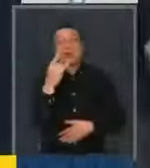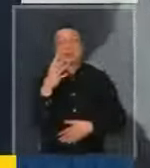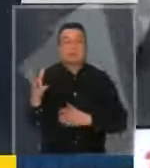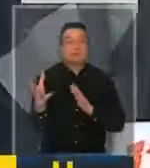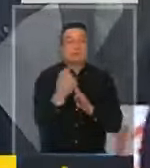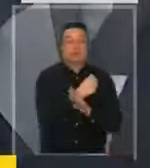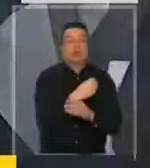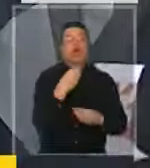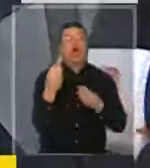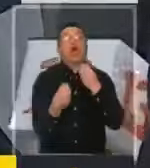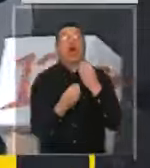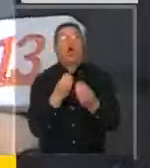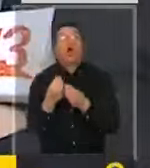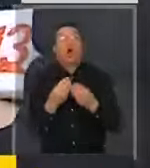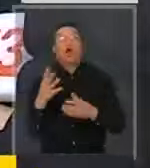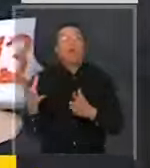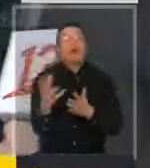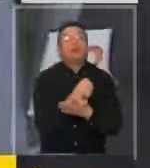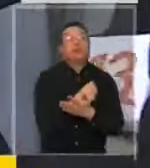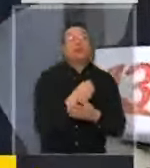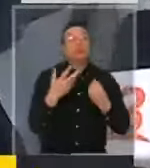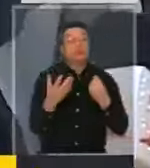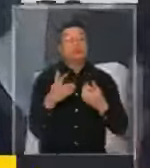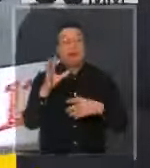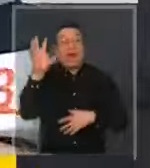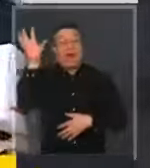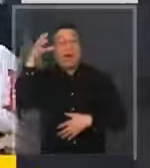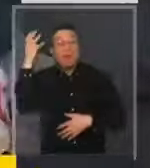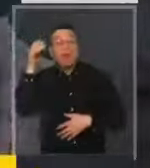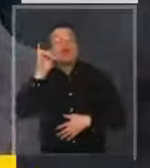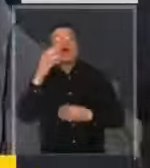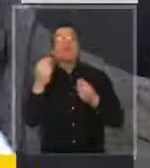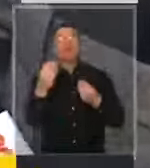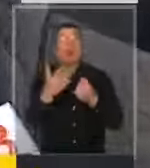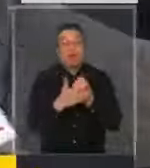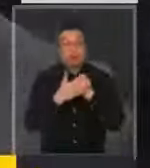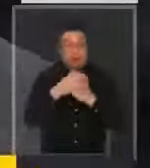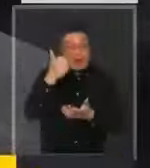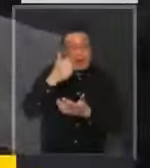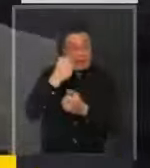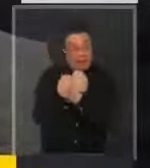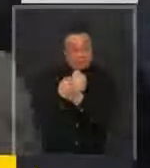sacarla de ahí? Mira, y llevarla en ambulancia con carabineros, al parecer, alcalde.